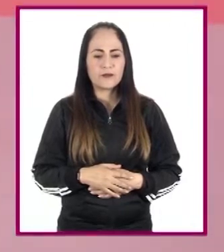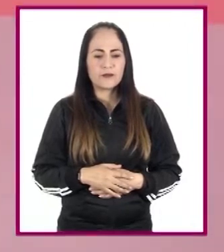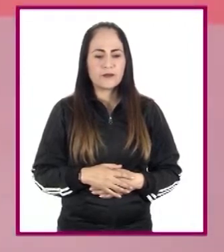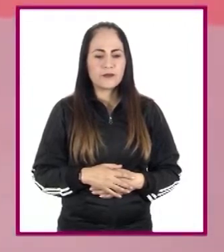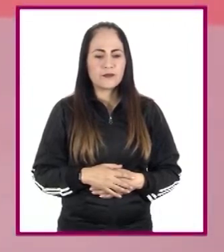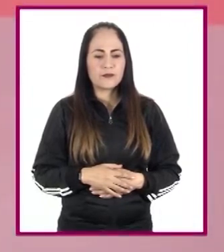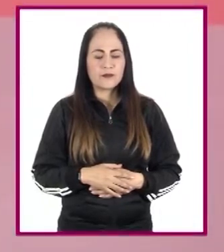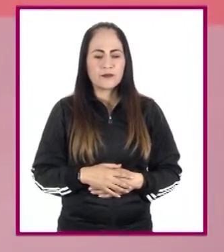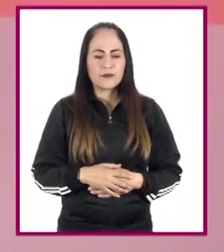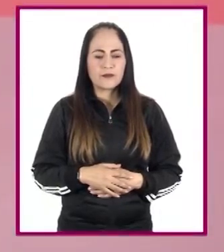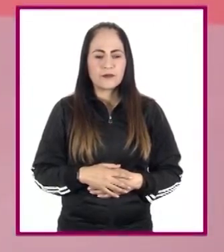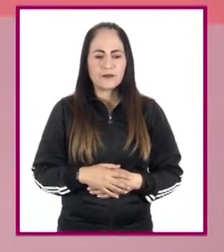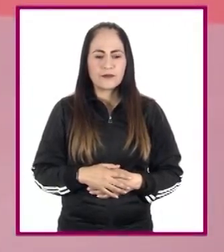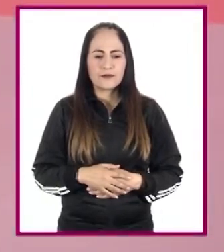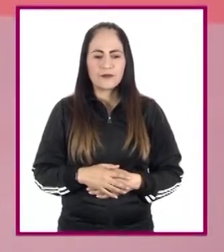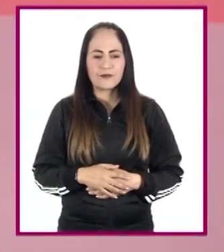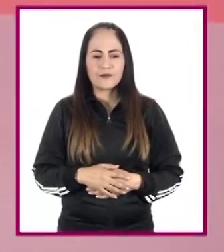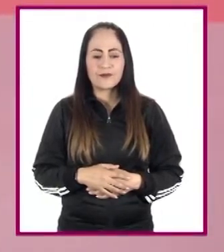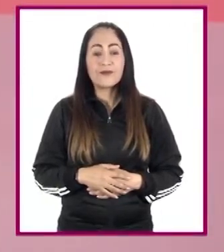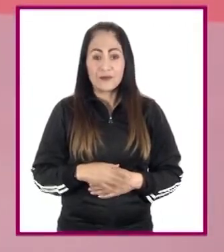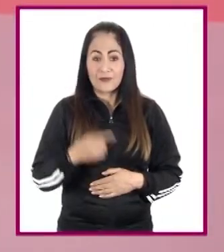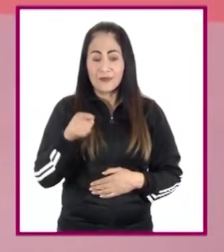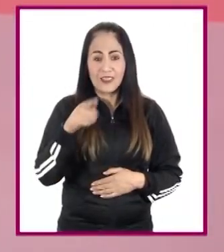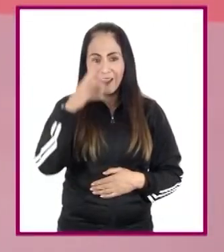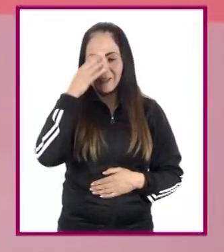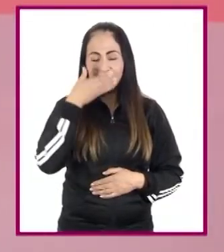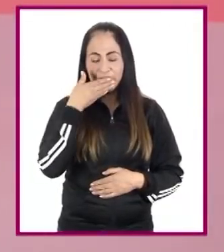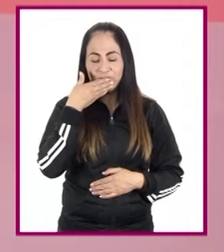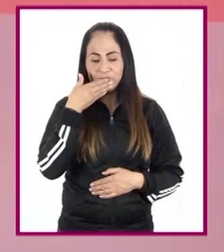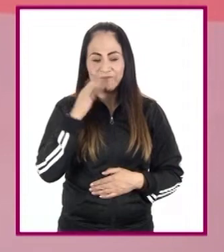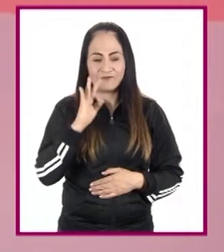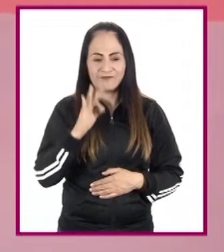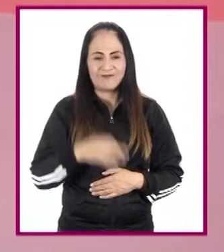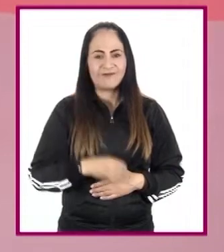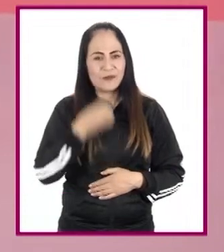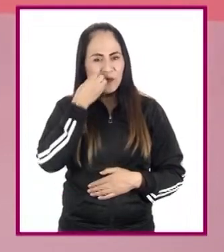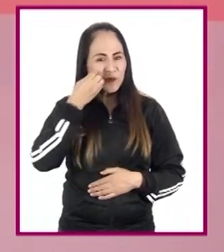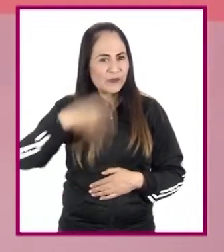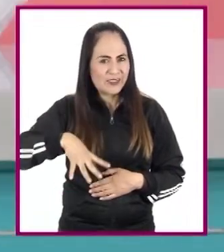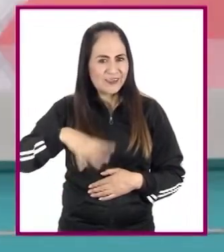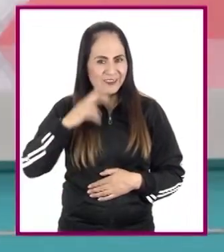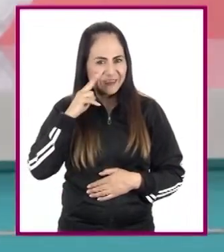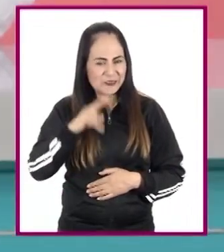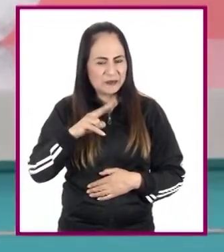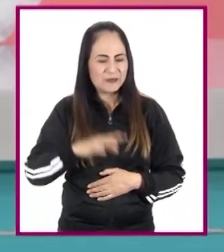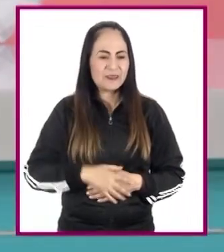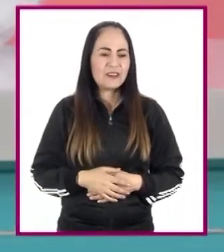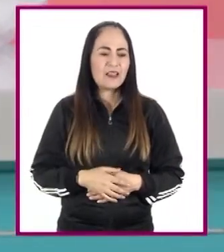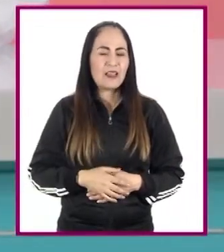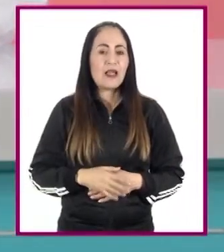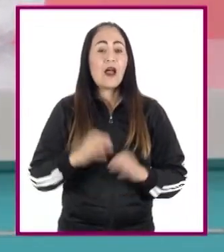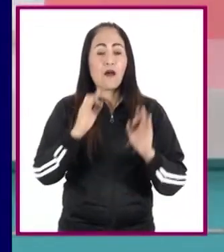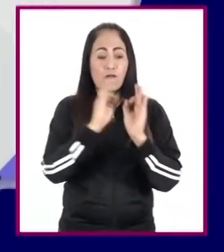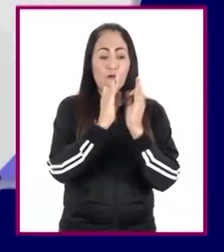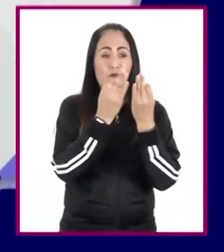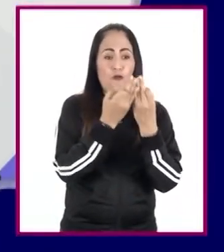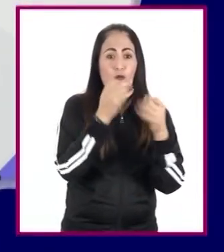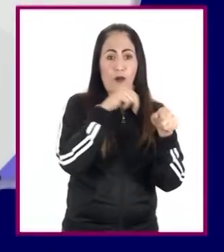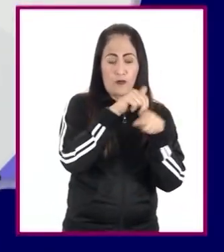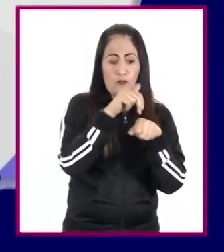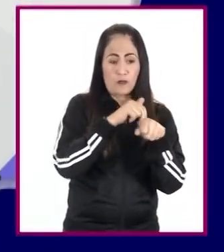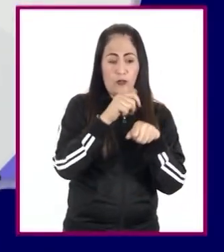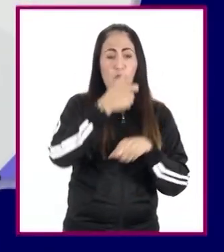Ya. Así es, Sí, maestro, ya aprendió. Así es. Ay, qué padre. En nuestra fórmula, la letra